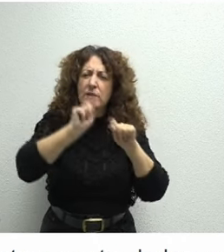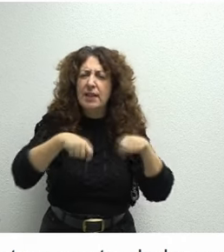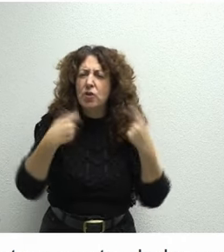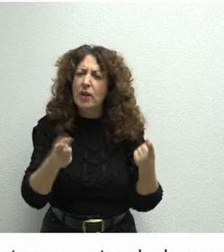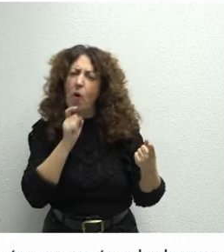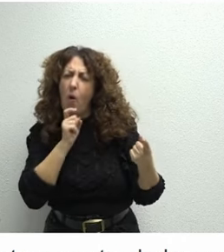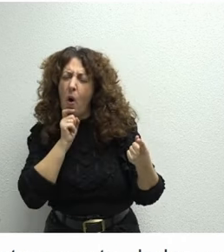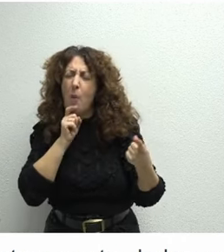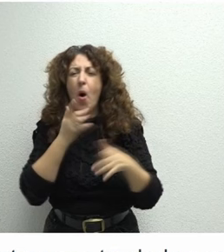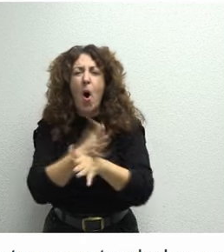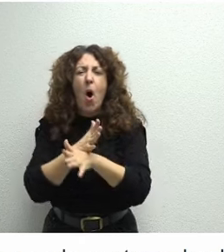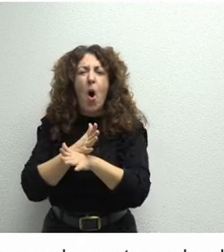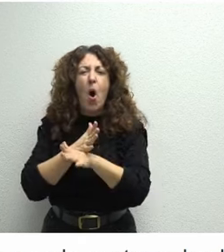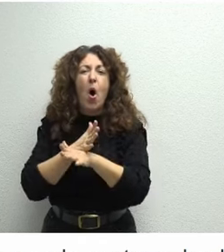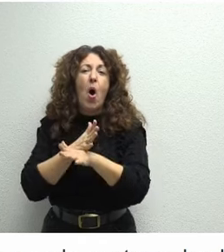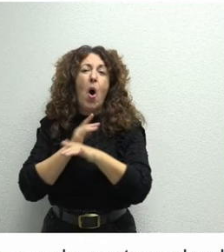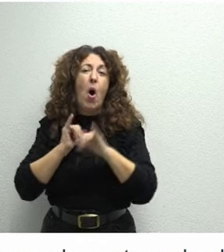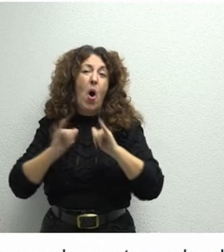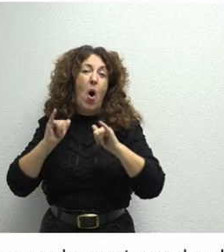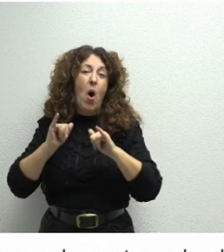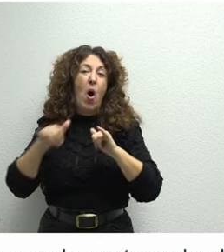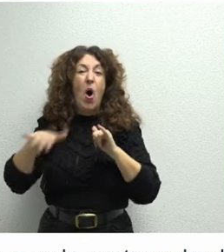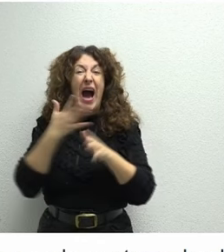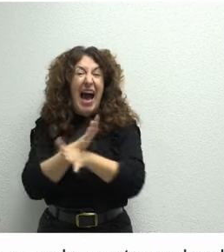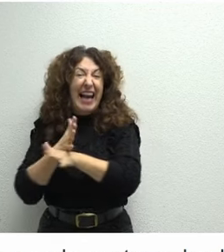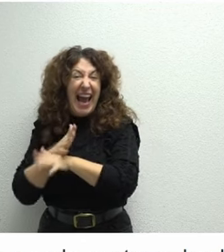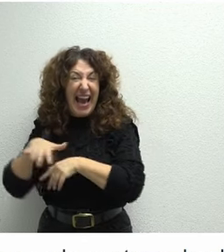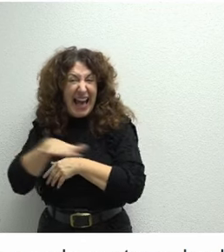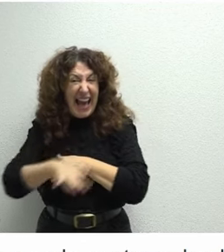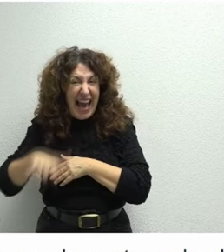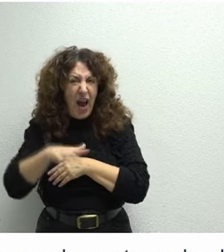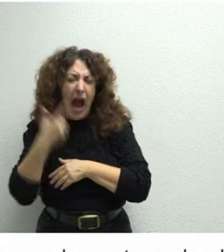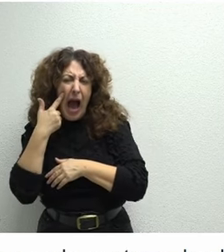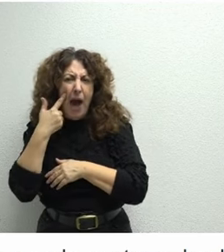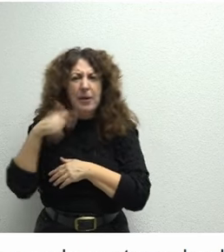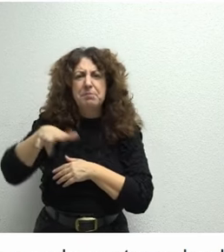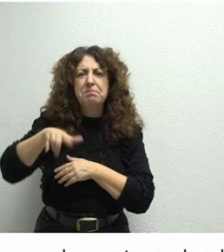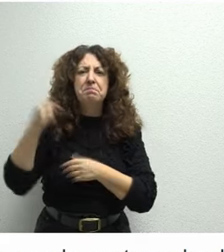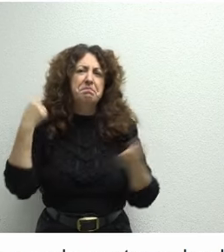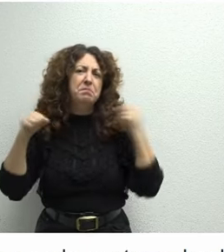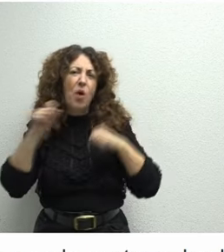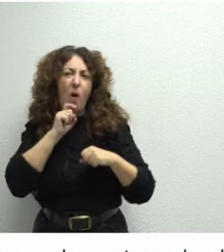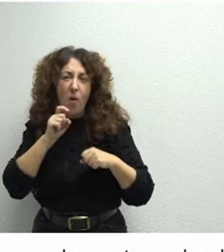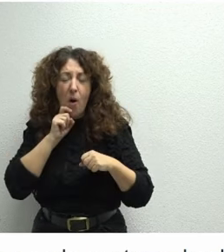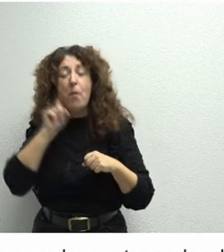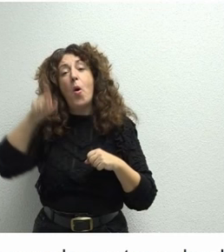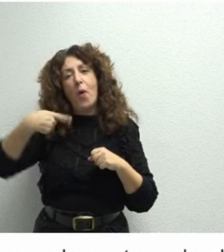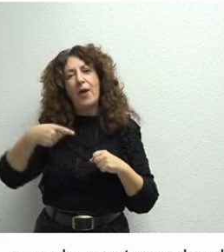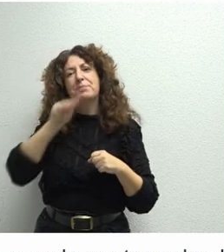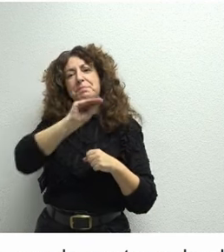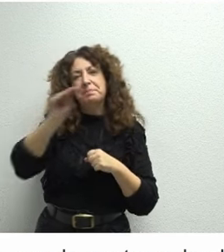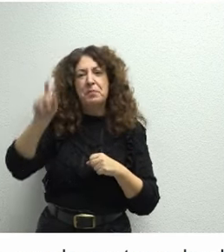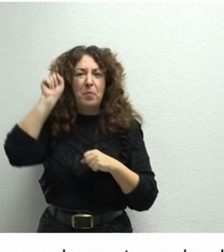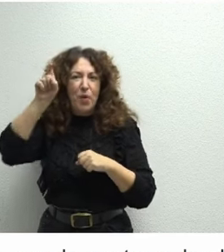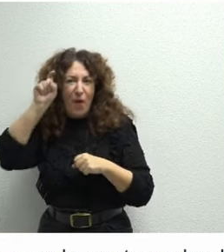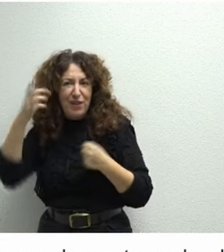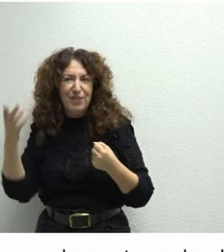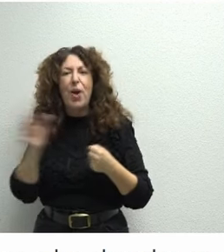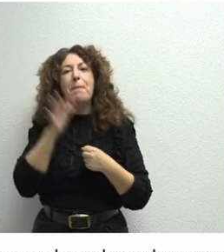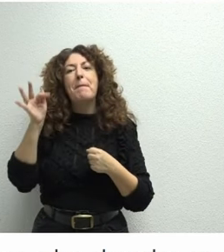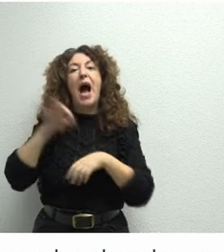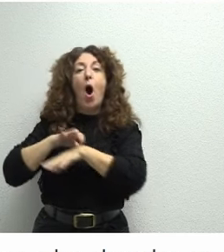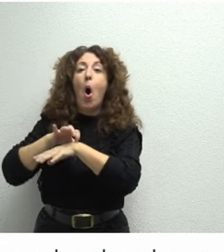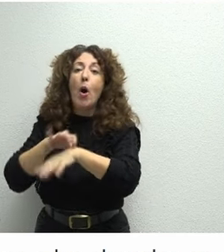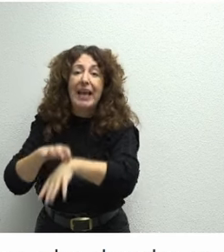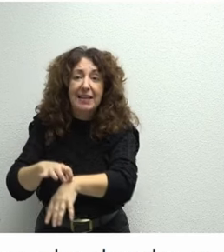los recreos en las aulas hablamos con los profesores vemos un poco y bueno acompañados Por o bien las orientadoras o